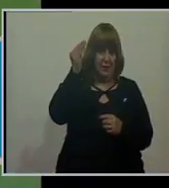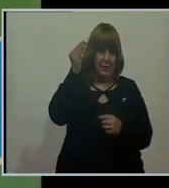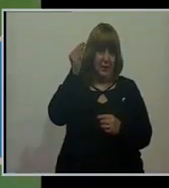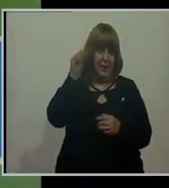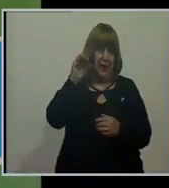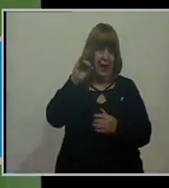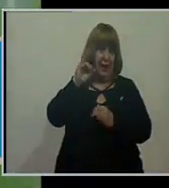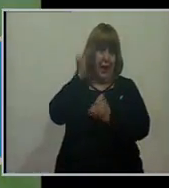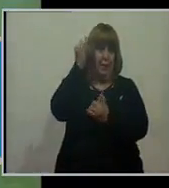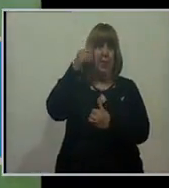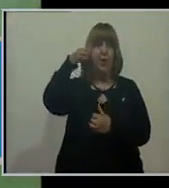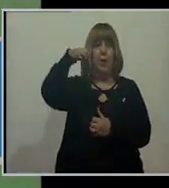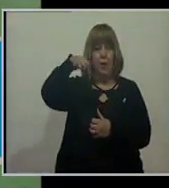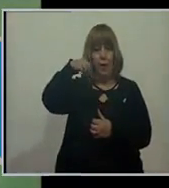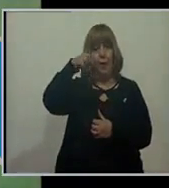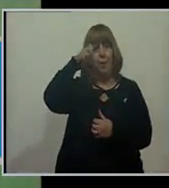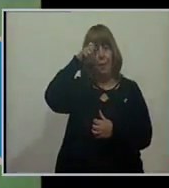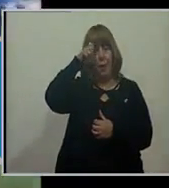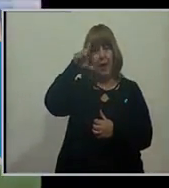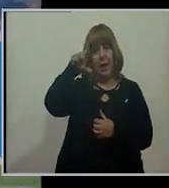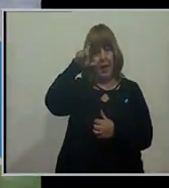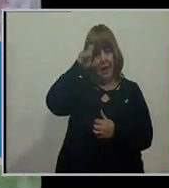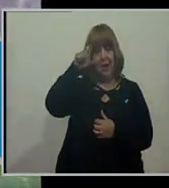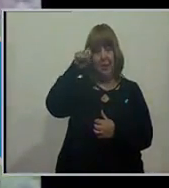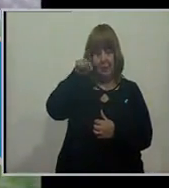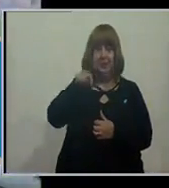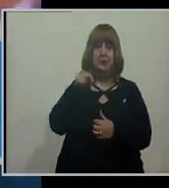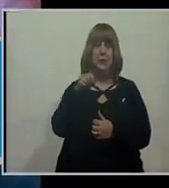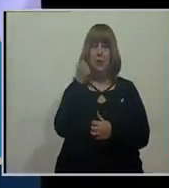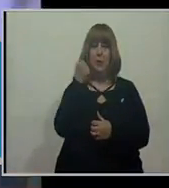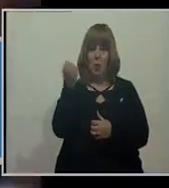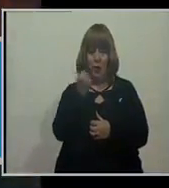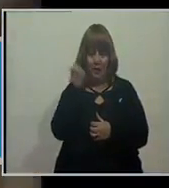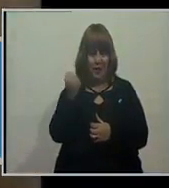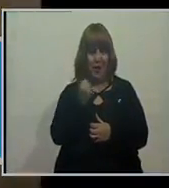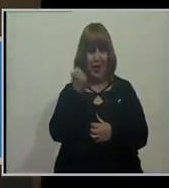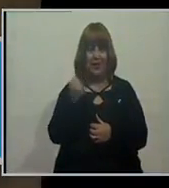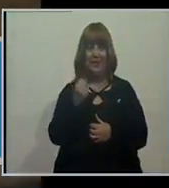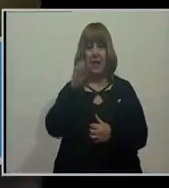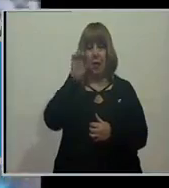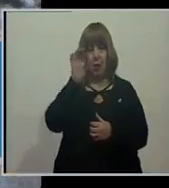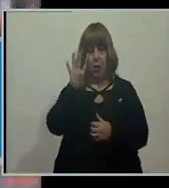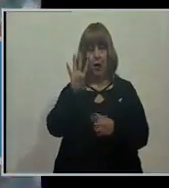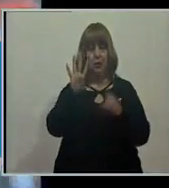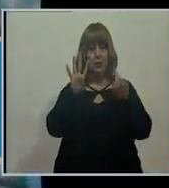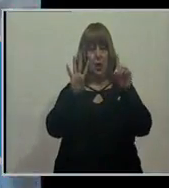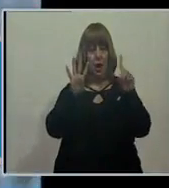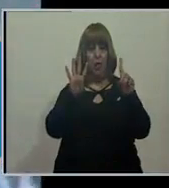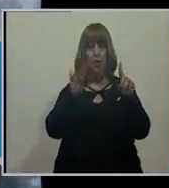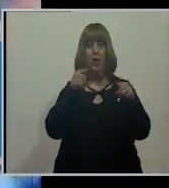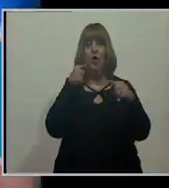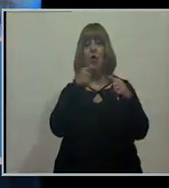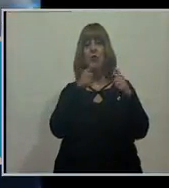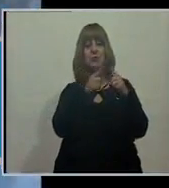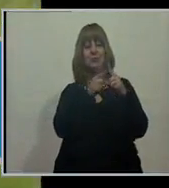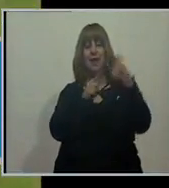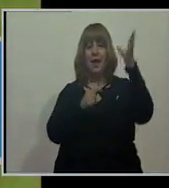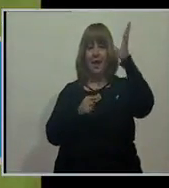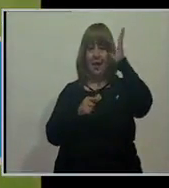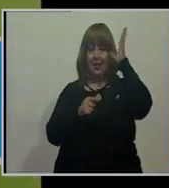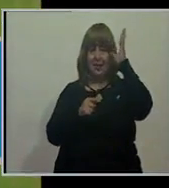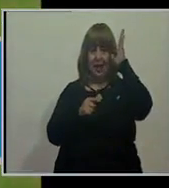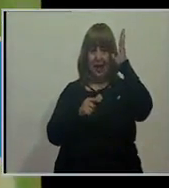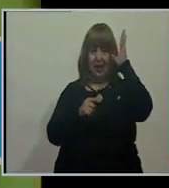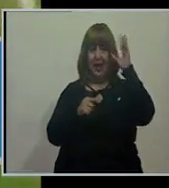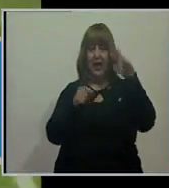Brasil. Pelé tiene revancha, vuelve a ser la gran figura, le gana 4-1 la final a Italia. Fíjense que acá se empieza a utilizar el